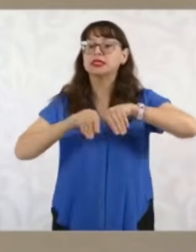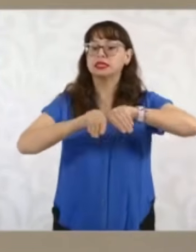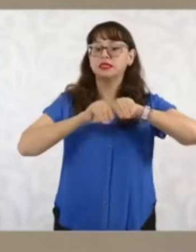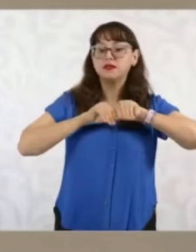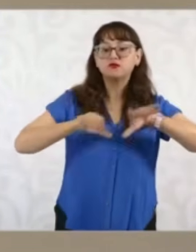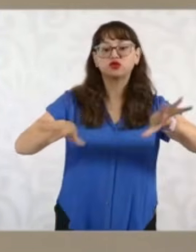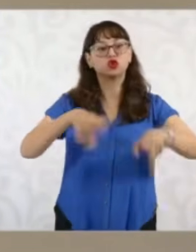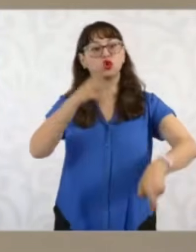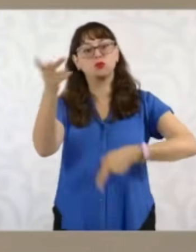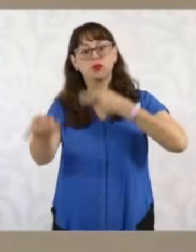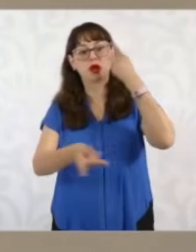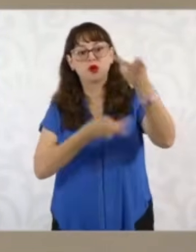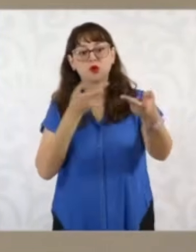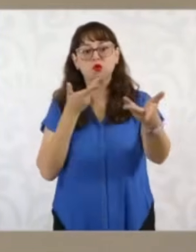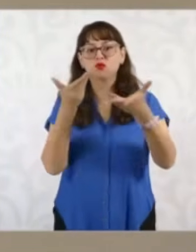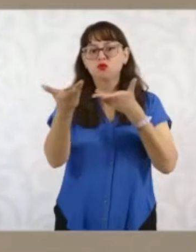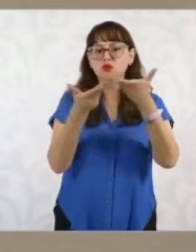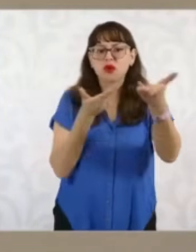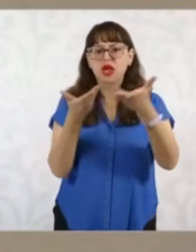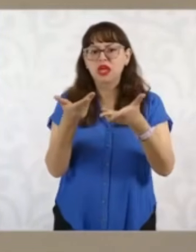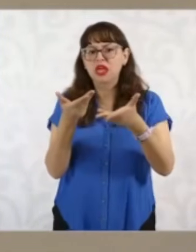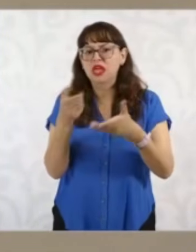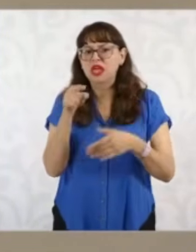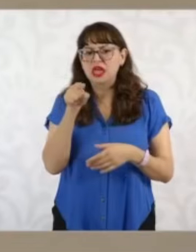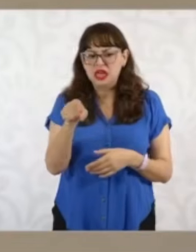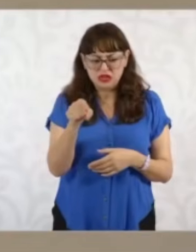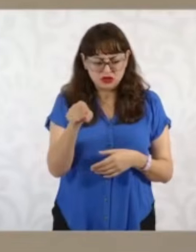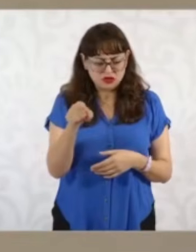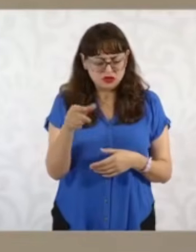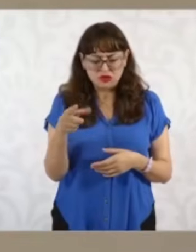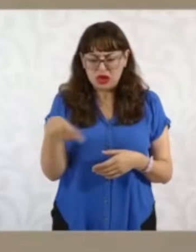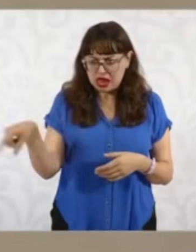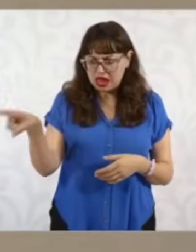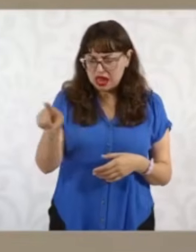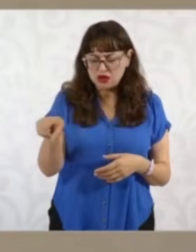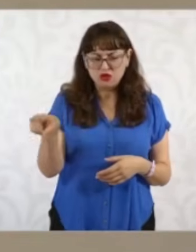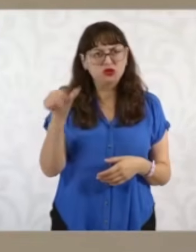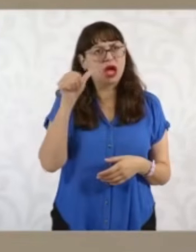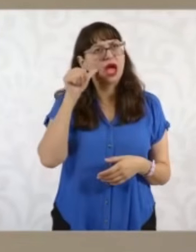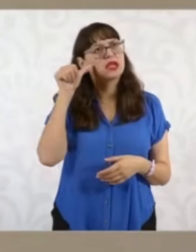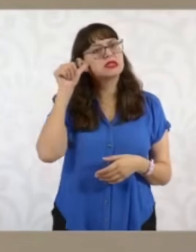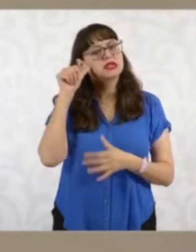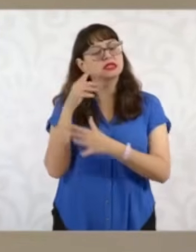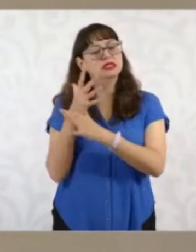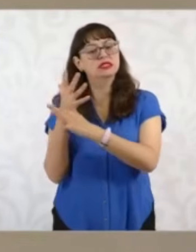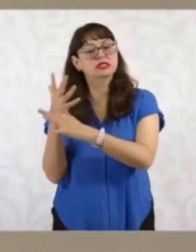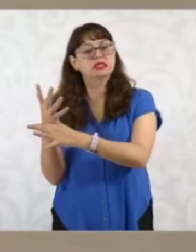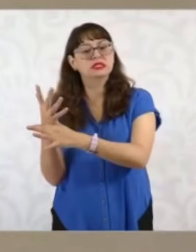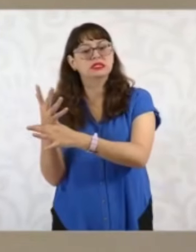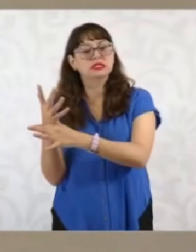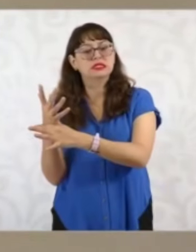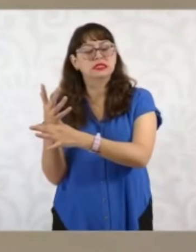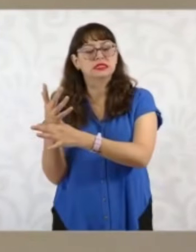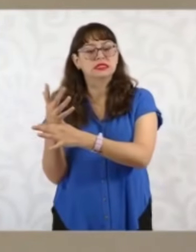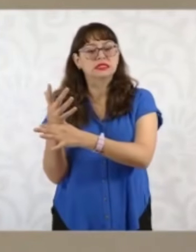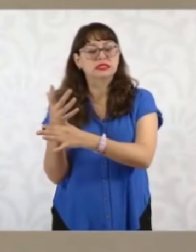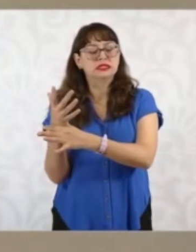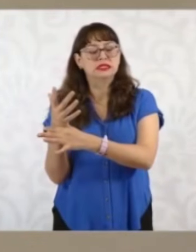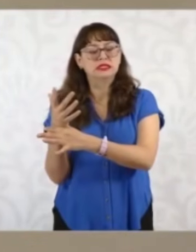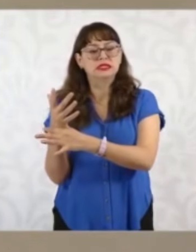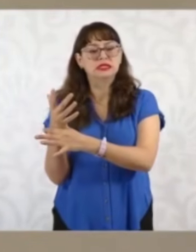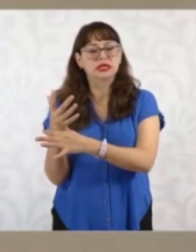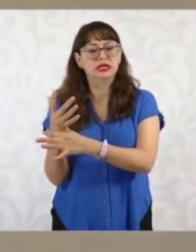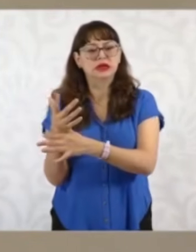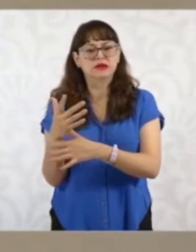de preguntas y respuestas. Decía ayer en un programa, es que la revista que tiene, por ejemplo,